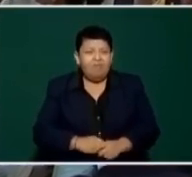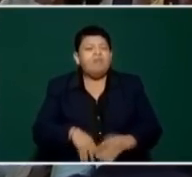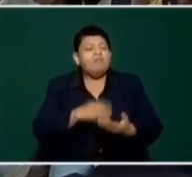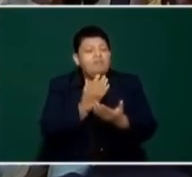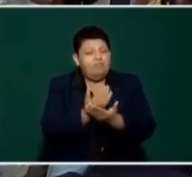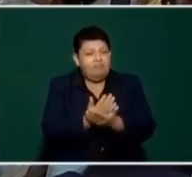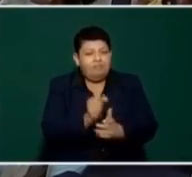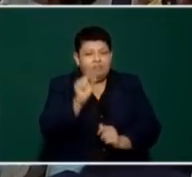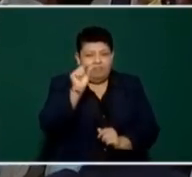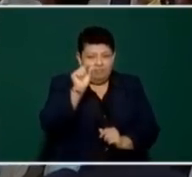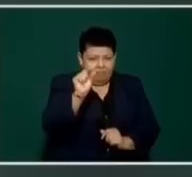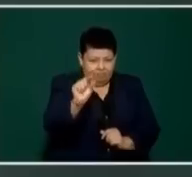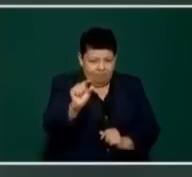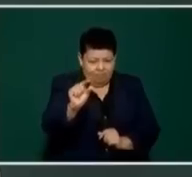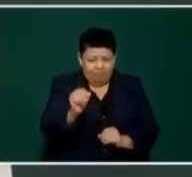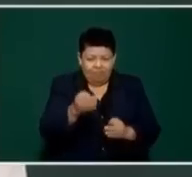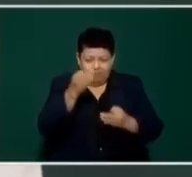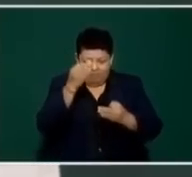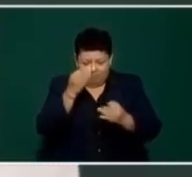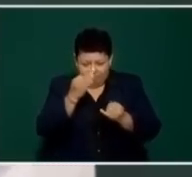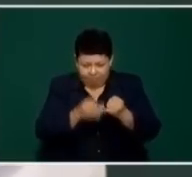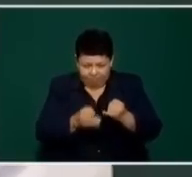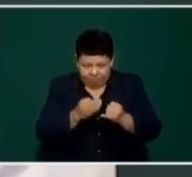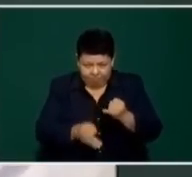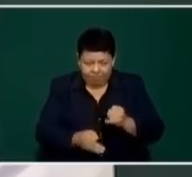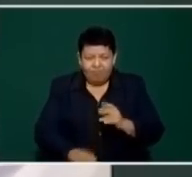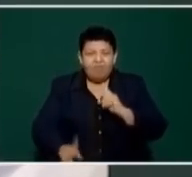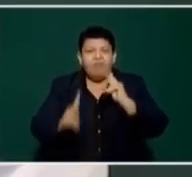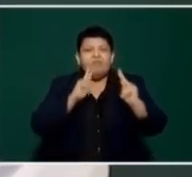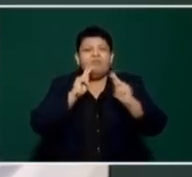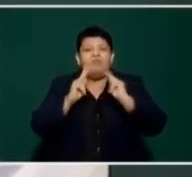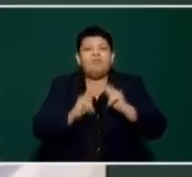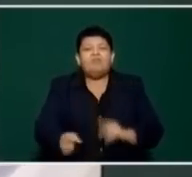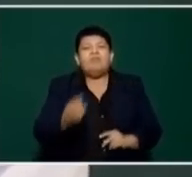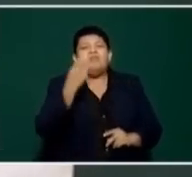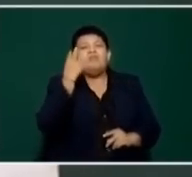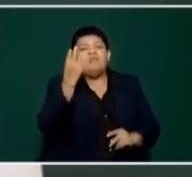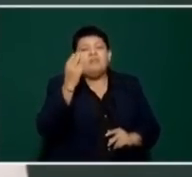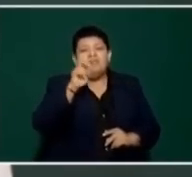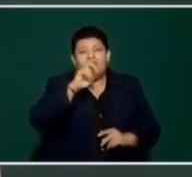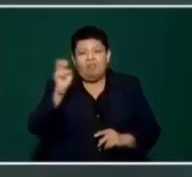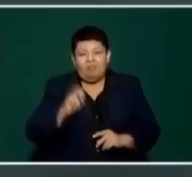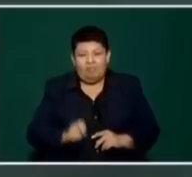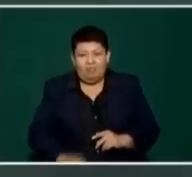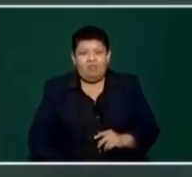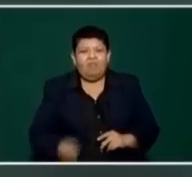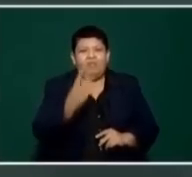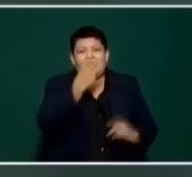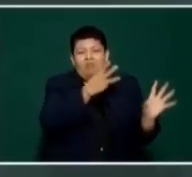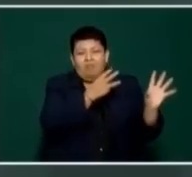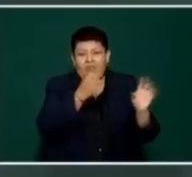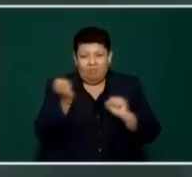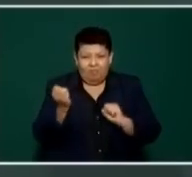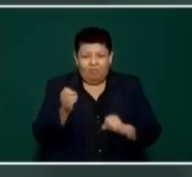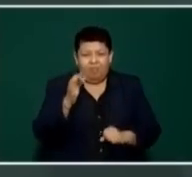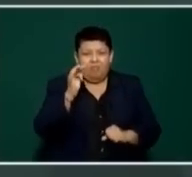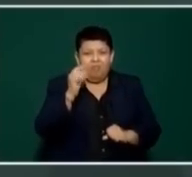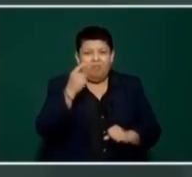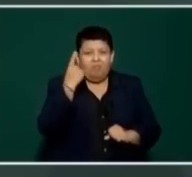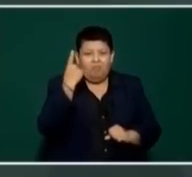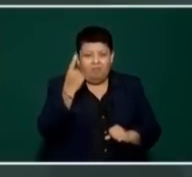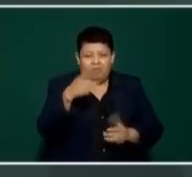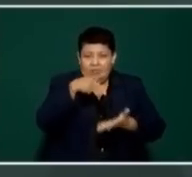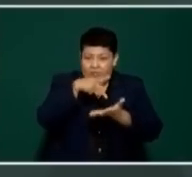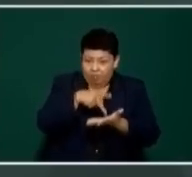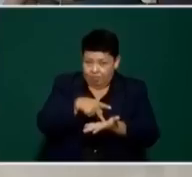Permítame, deje que yo termine. Estamos hablando del 3%, 341 kilos de sargazo,